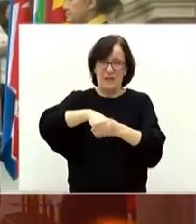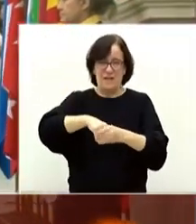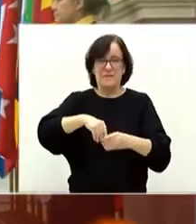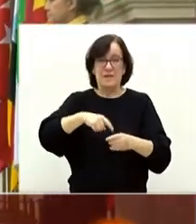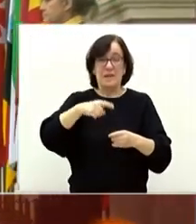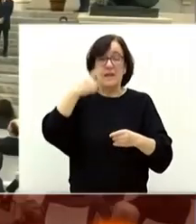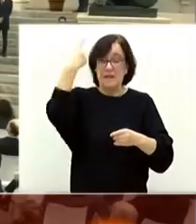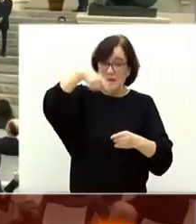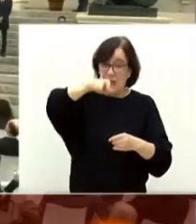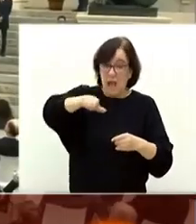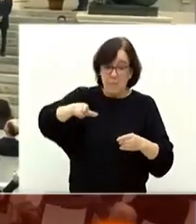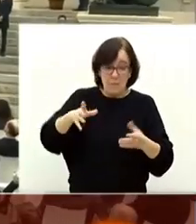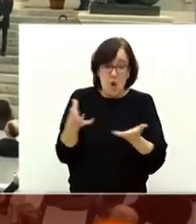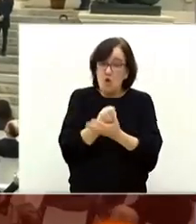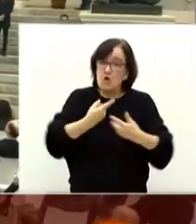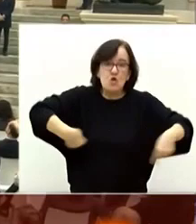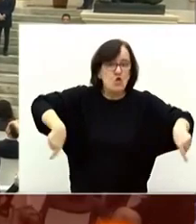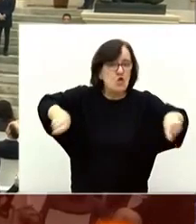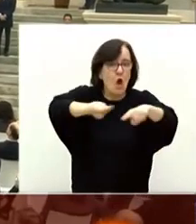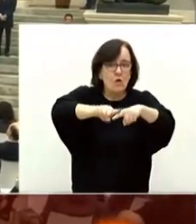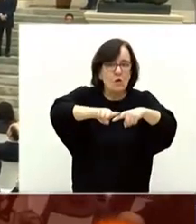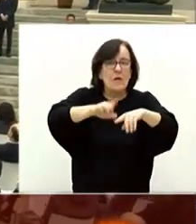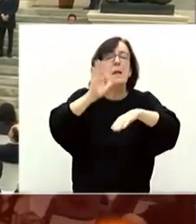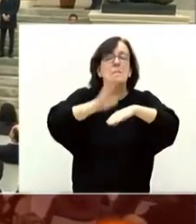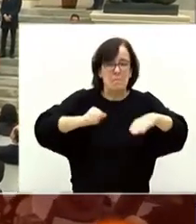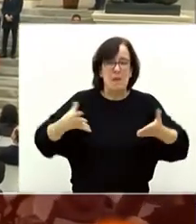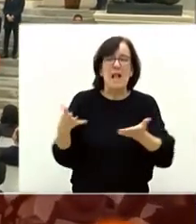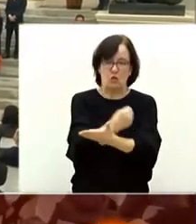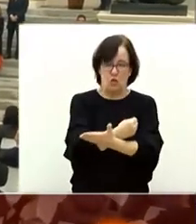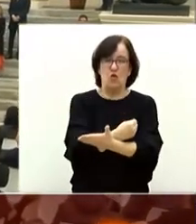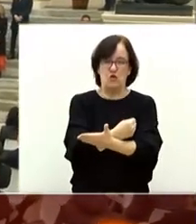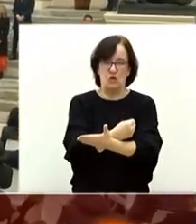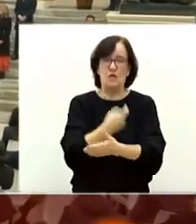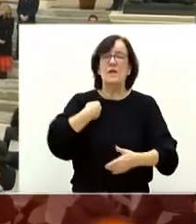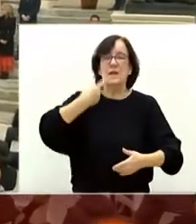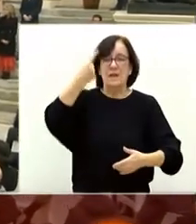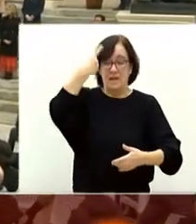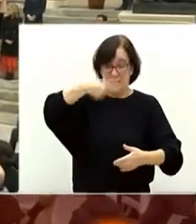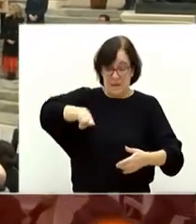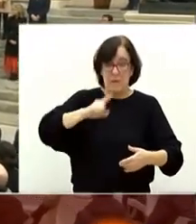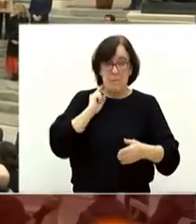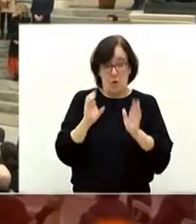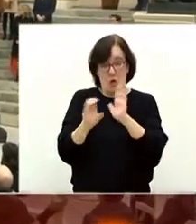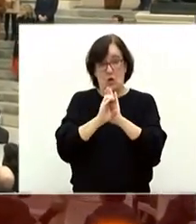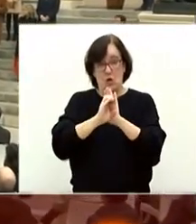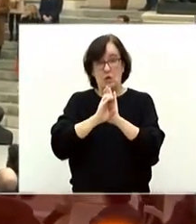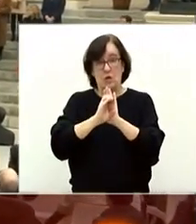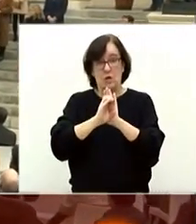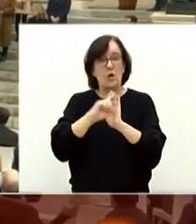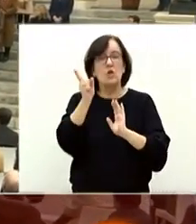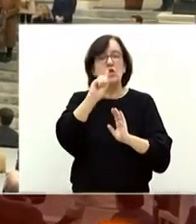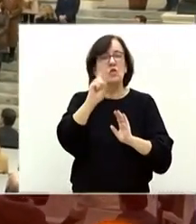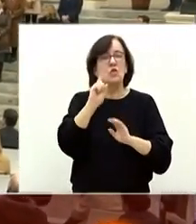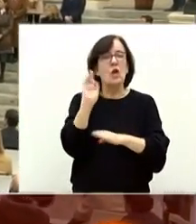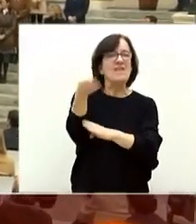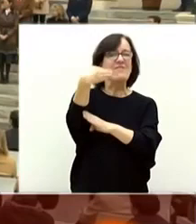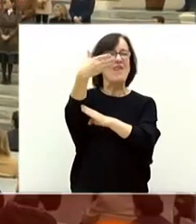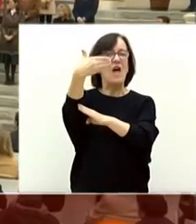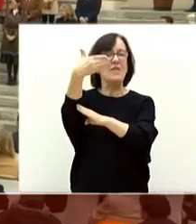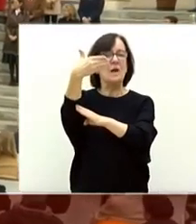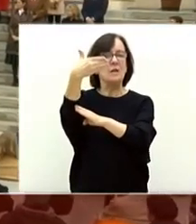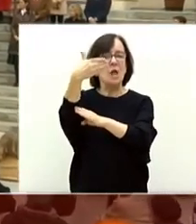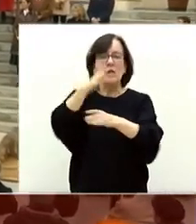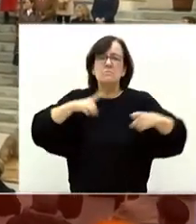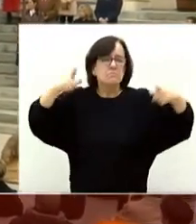sabemos que es de todos y para todos, que sabemos que la Constitución no es bandera, sino